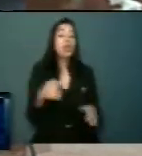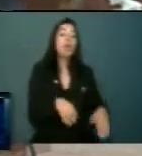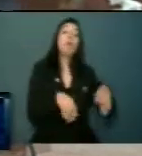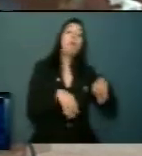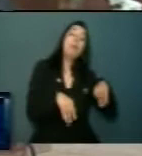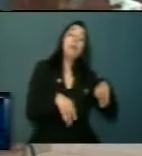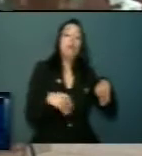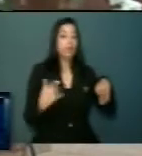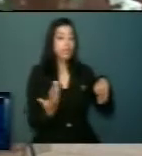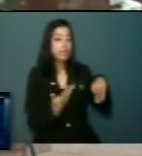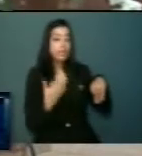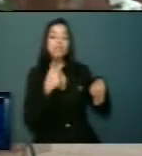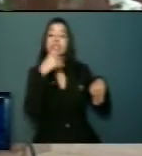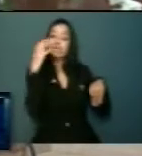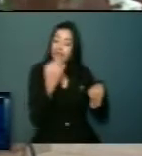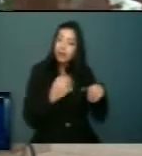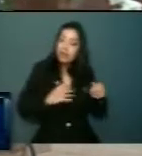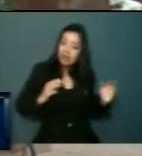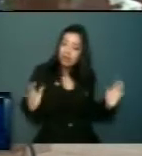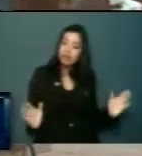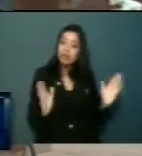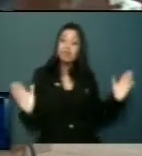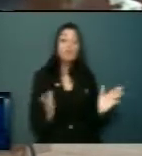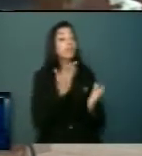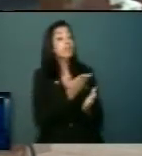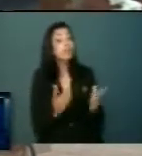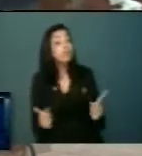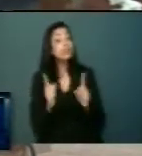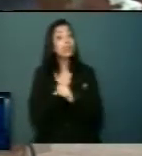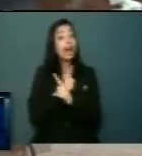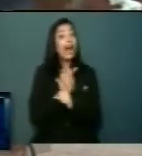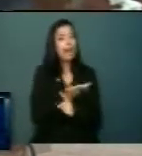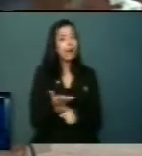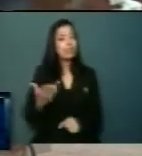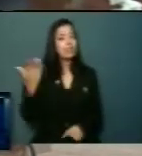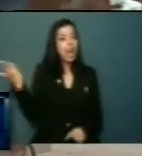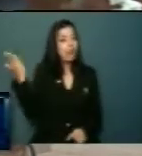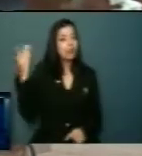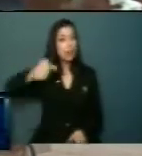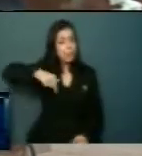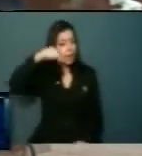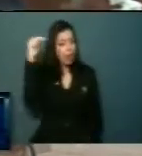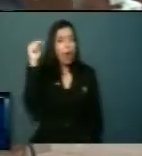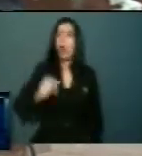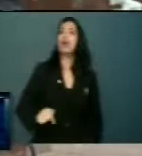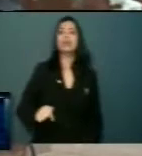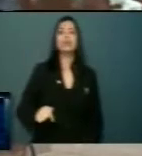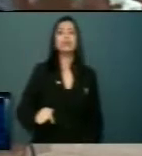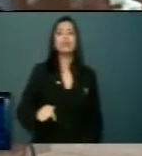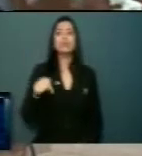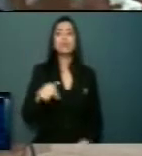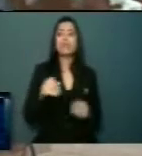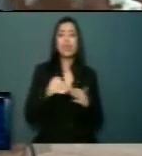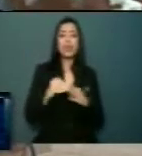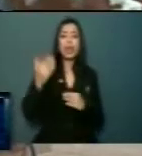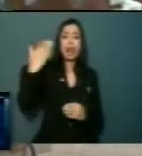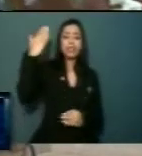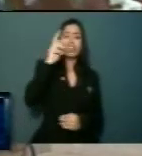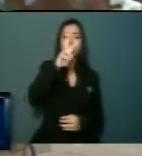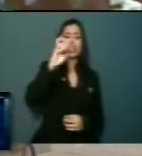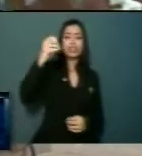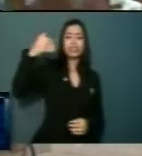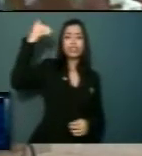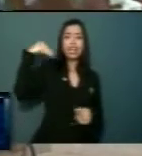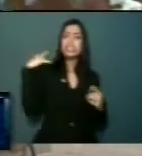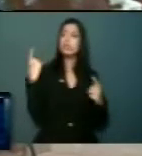Seamos generadores de cambios, hagamos algo y hagámoslo hoy. Participemos como hace 200 años lo hicieron otros